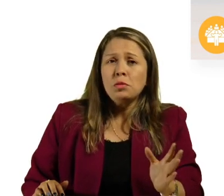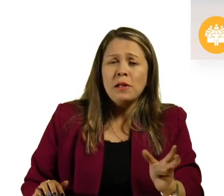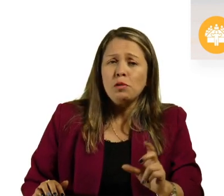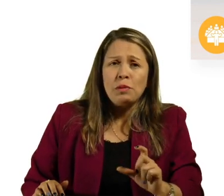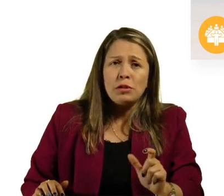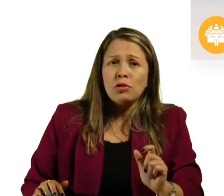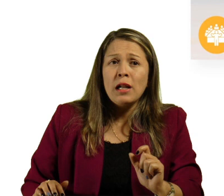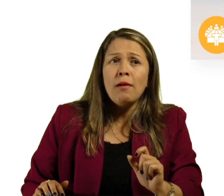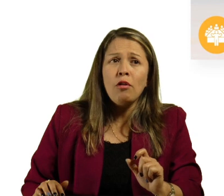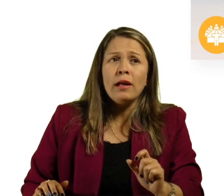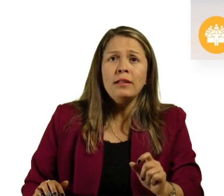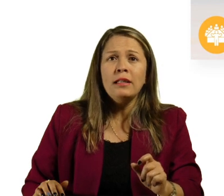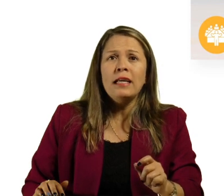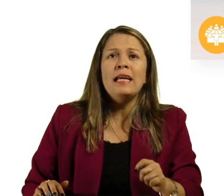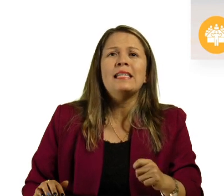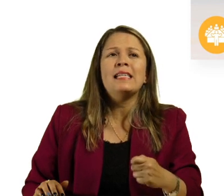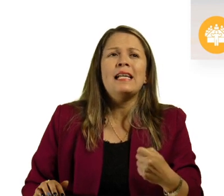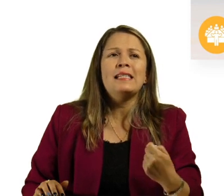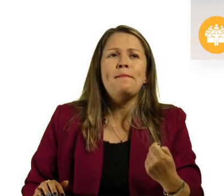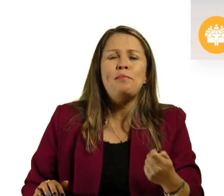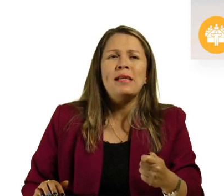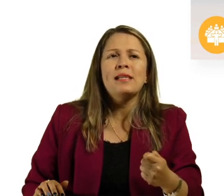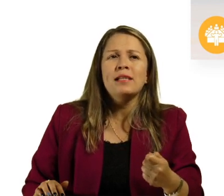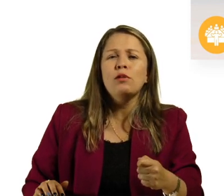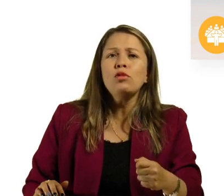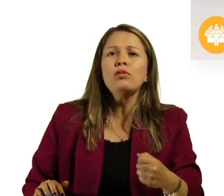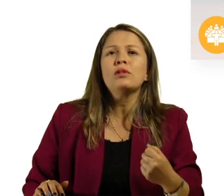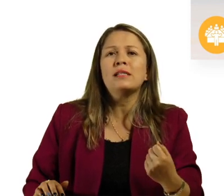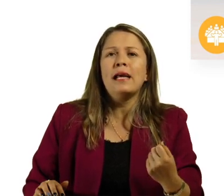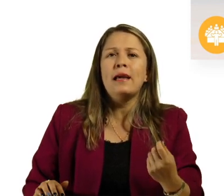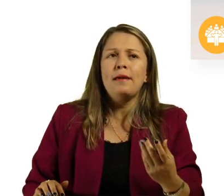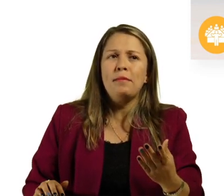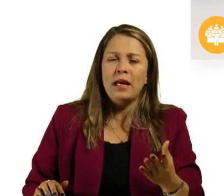Finalmente, esos presupuestos se elaboran y se les empieza a hacer